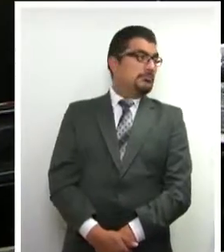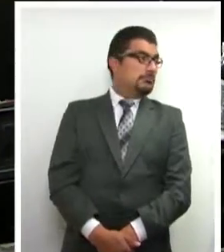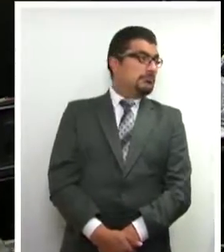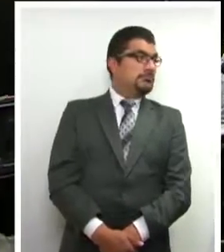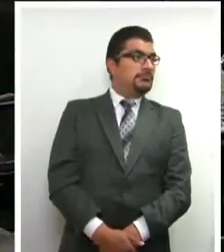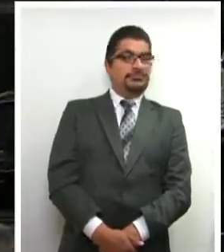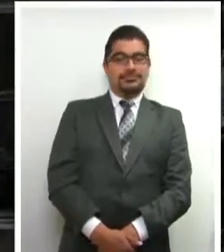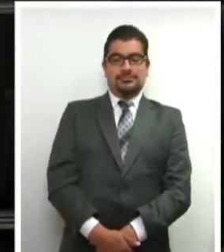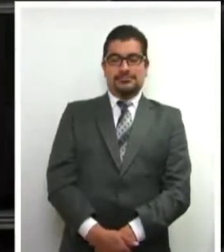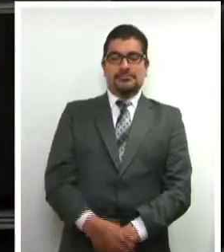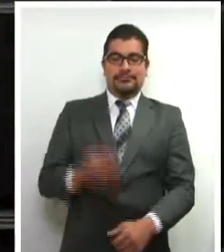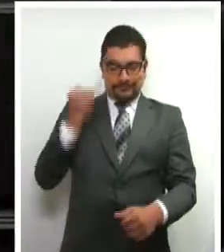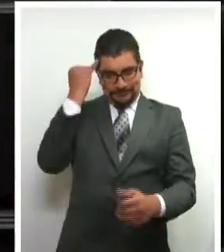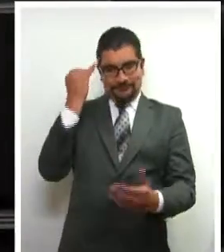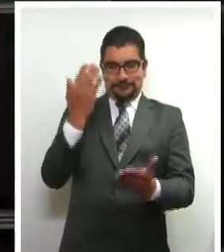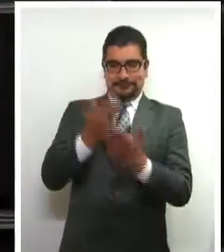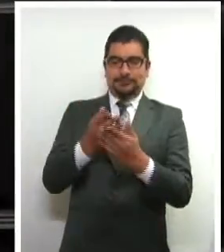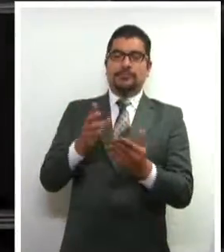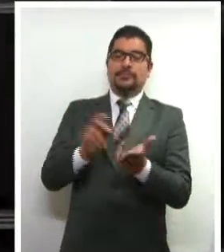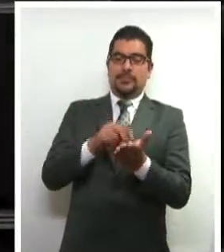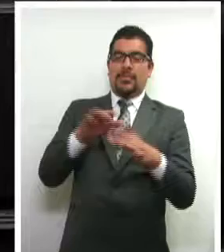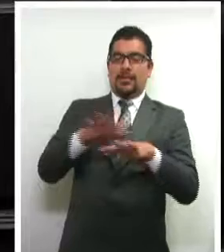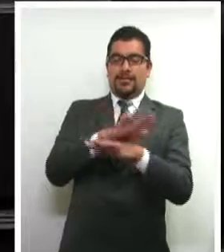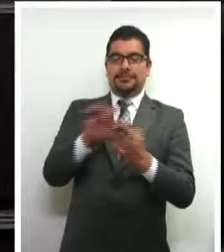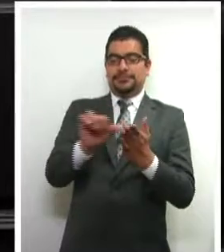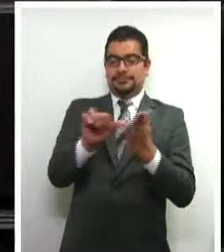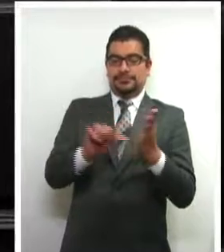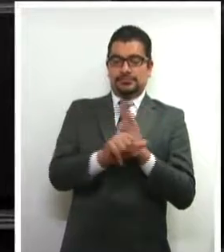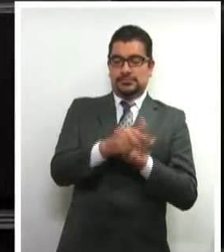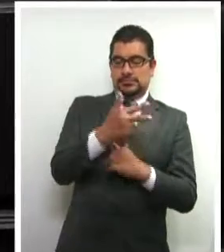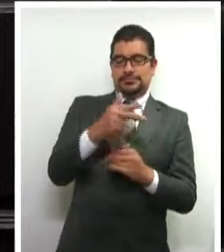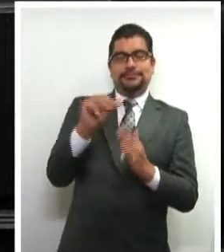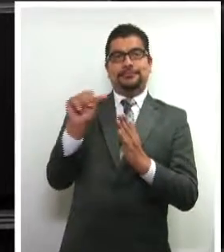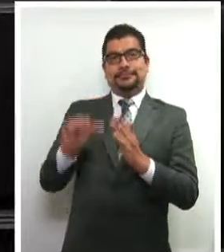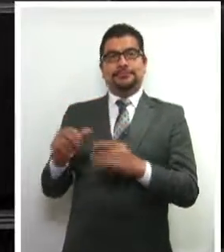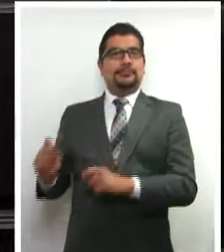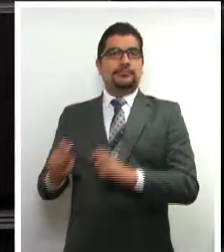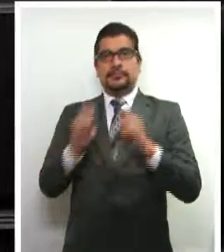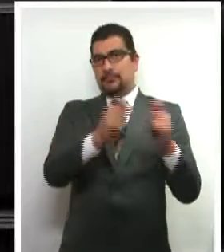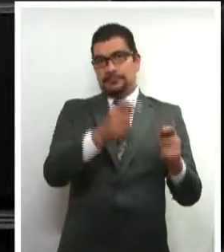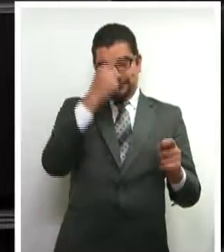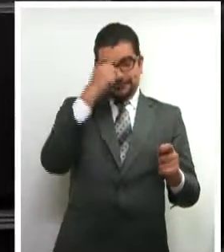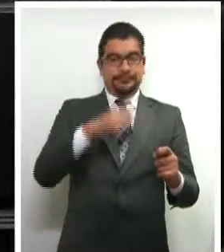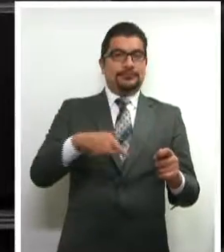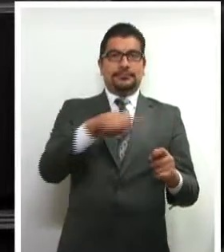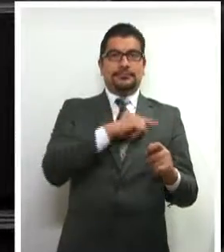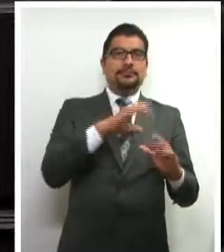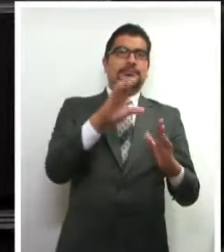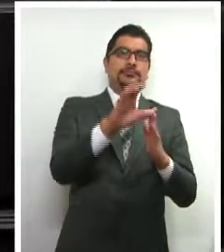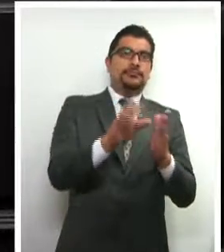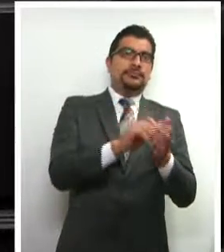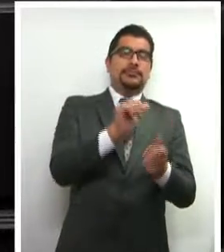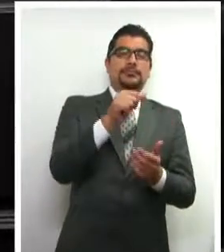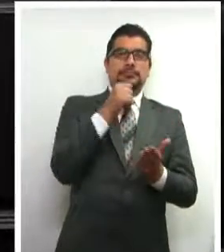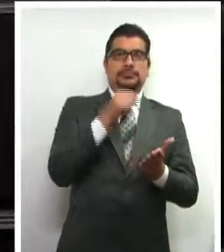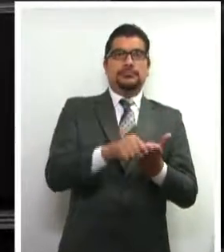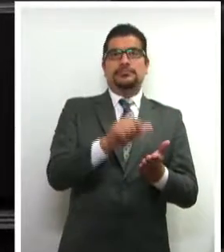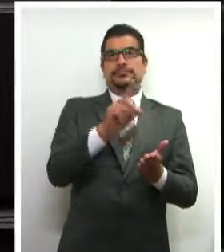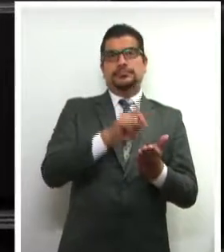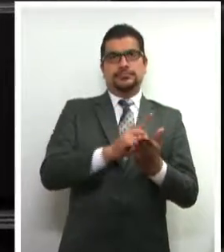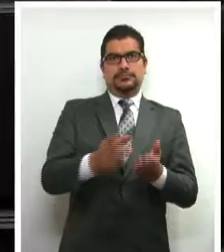La iniciativa que modifica los artículos 3 y 16 se turna a la Comisión de Carta de Derechos.